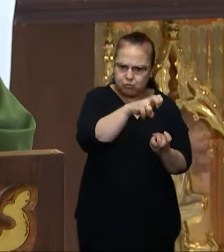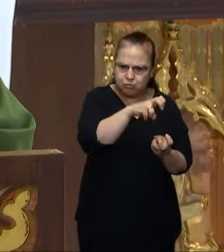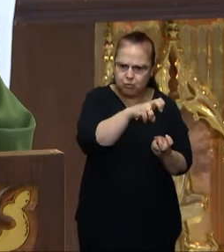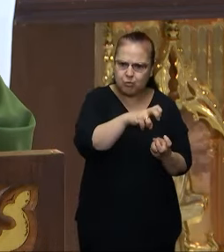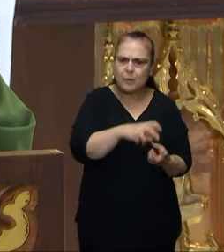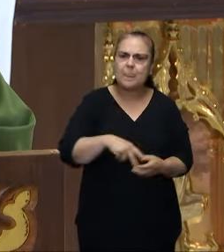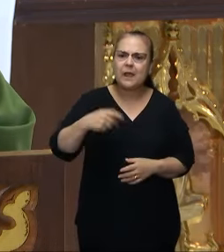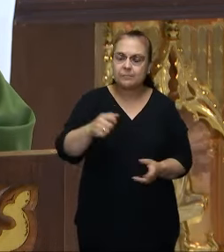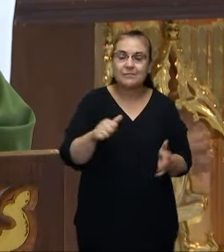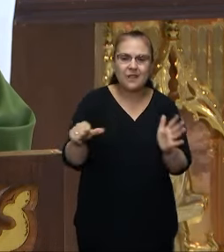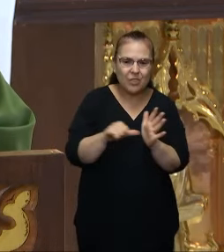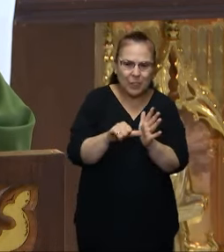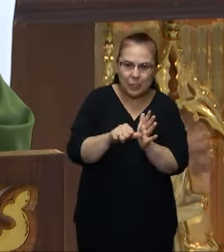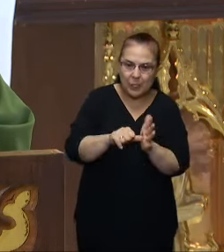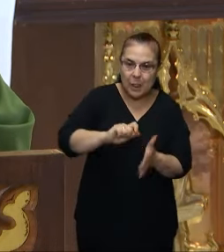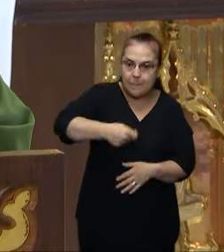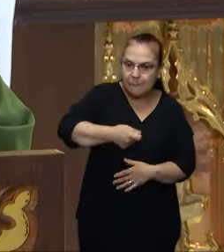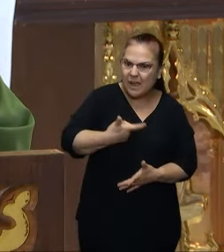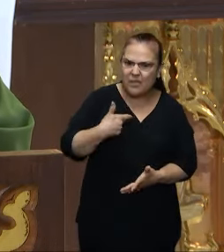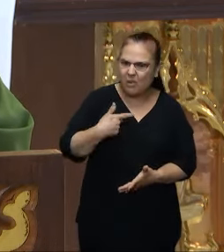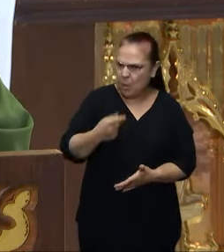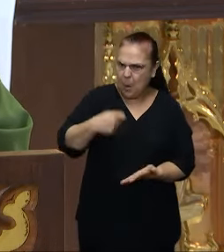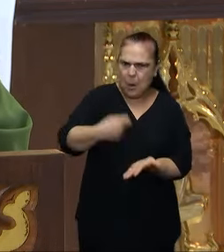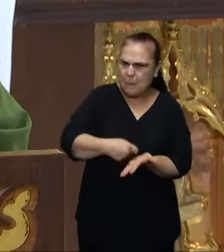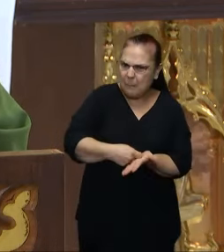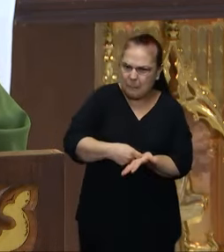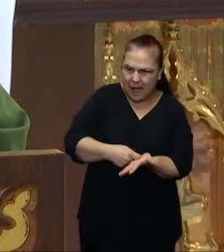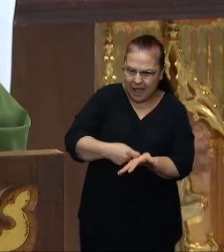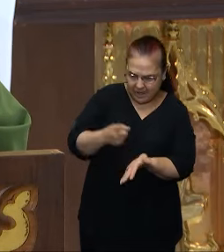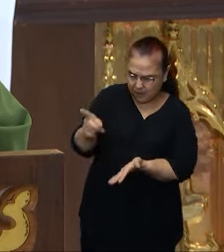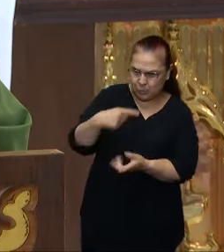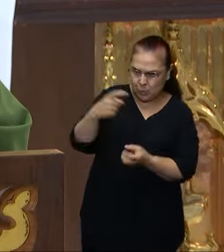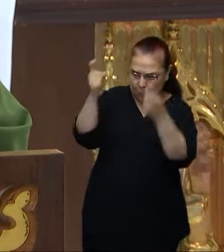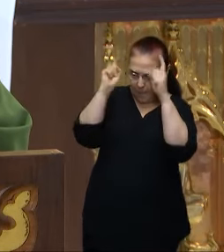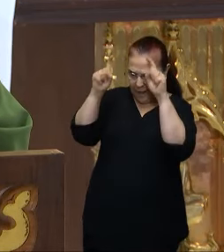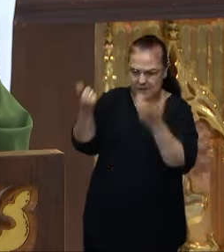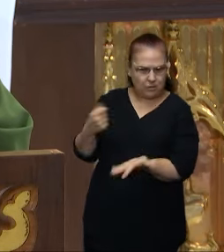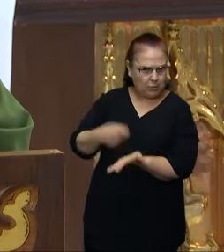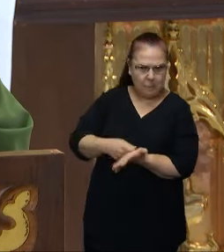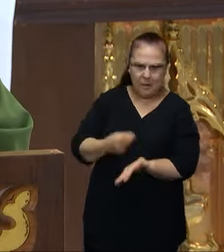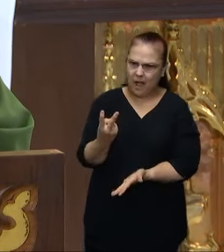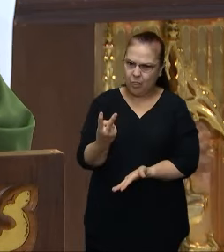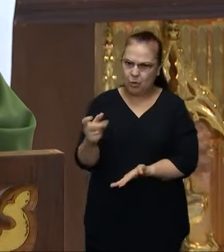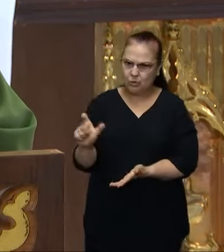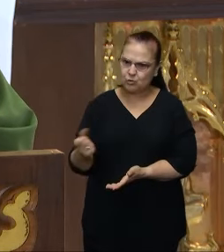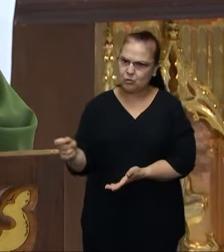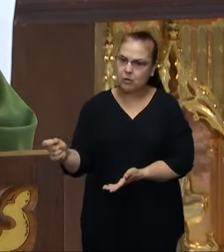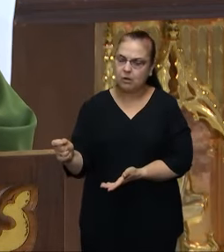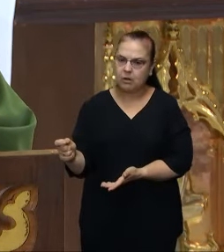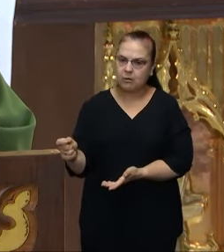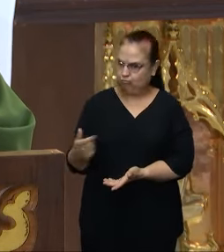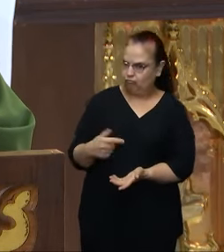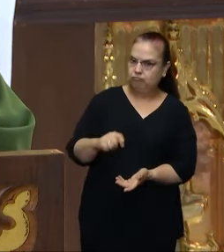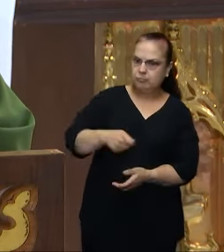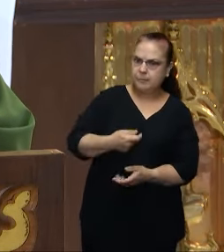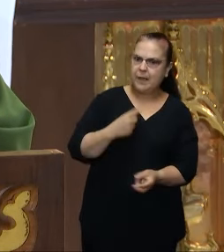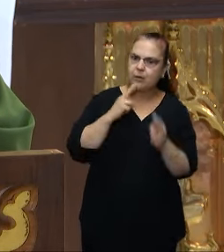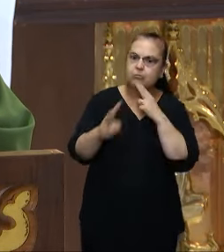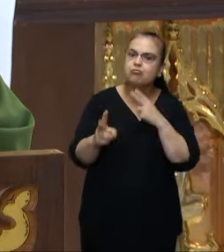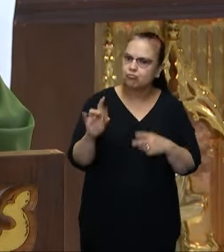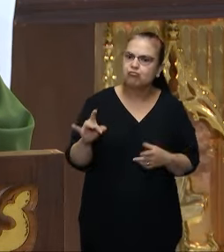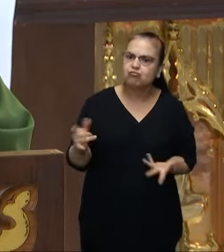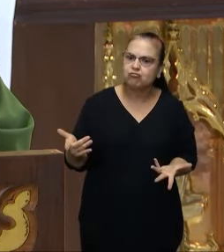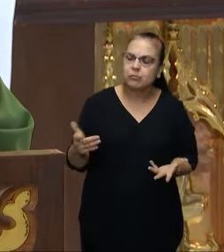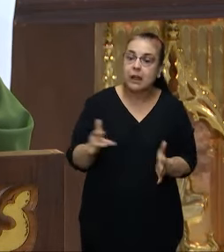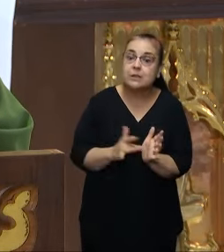le preguntaron vuestro maestro no paga las dos dracmas contestó Sí cuando llegó a casa